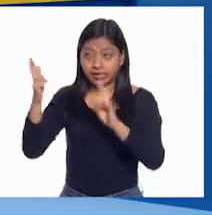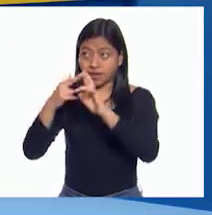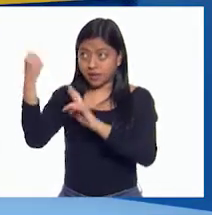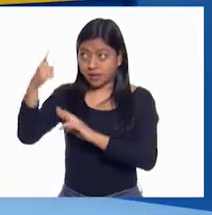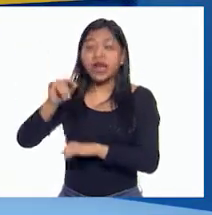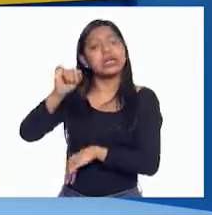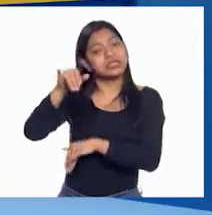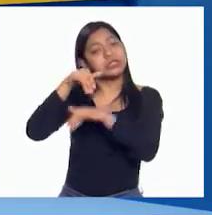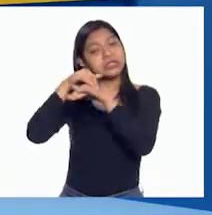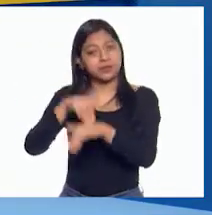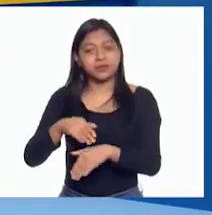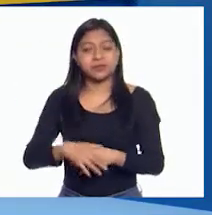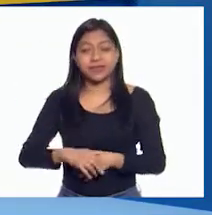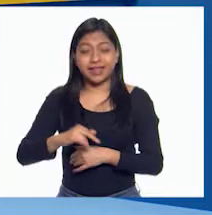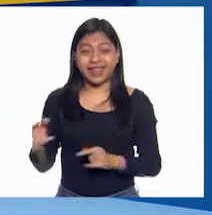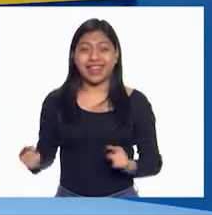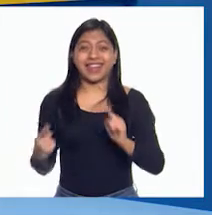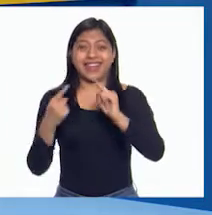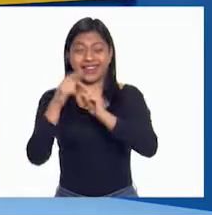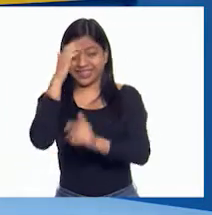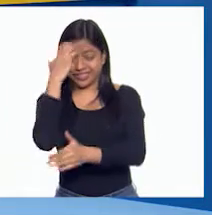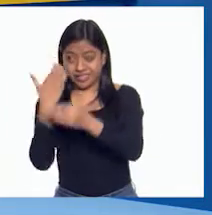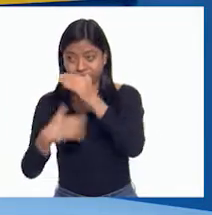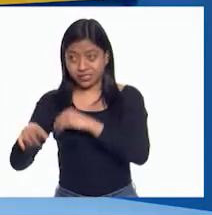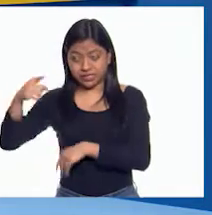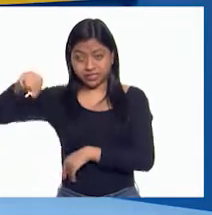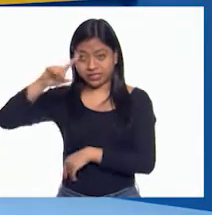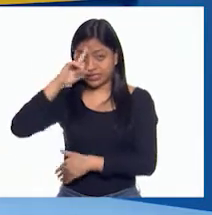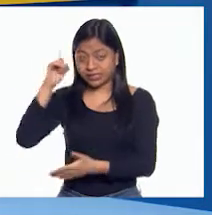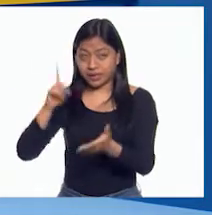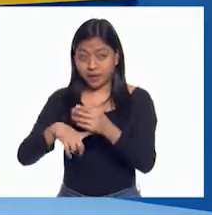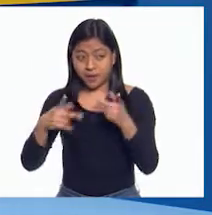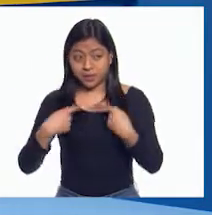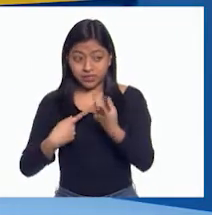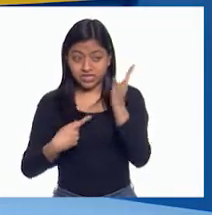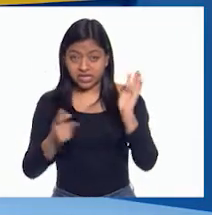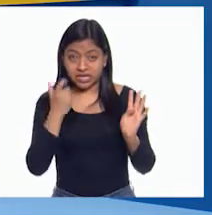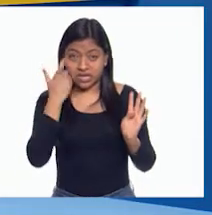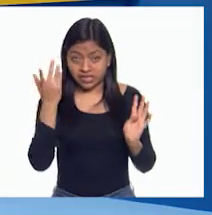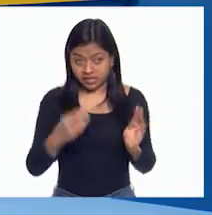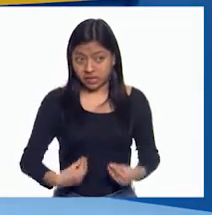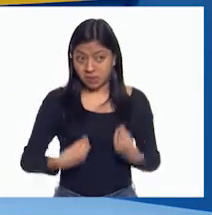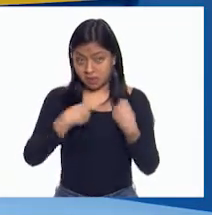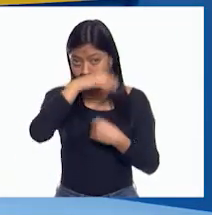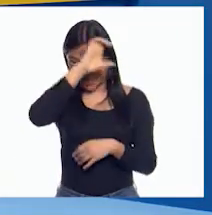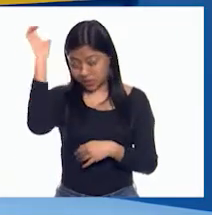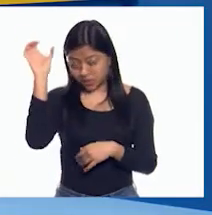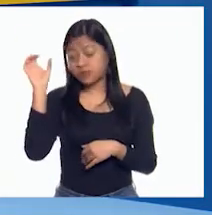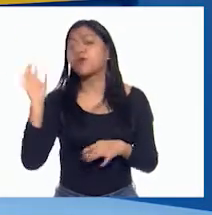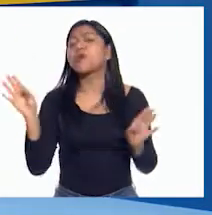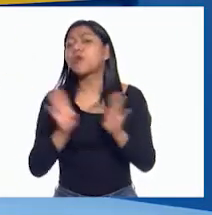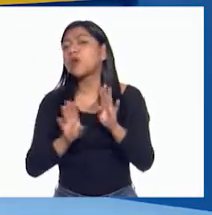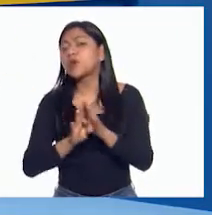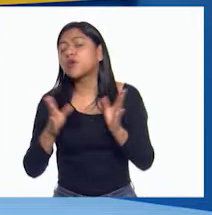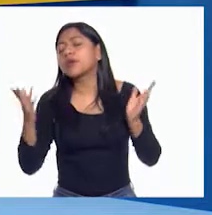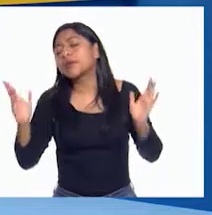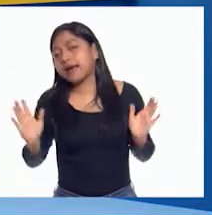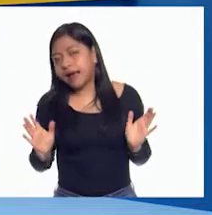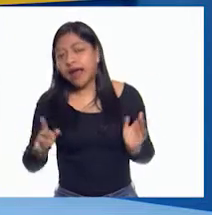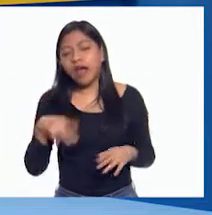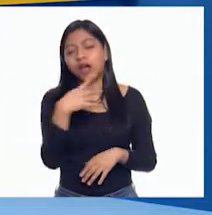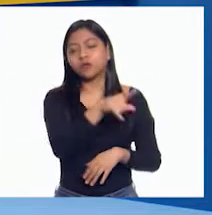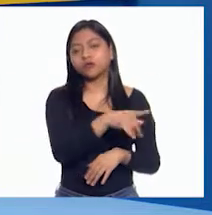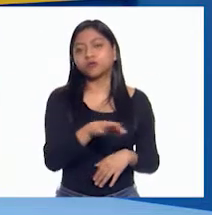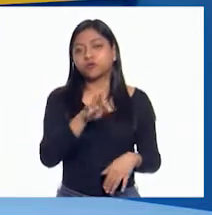Católica. La Iglesia Católica sostenía que la salvación de los creyentes se podía lograr por medio de su